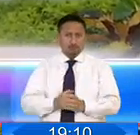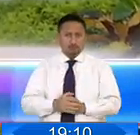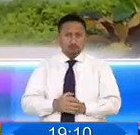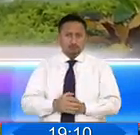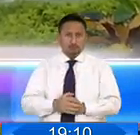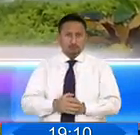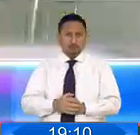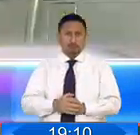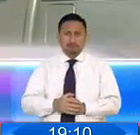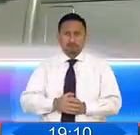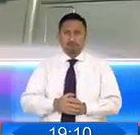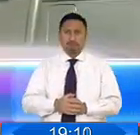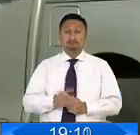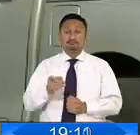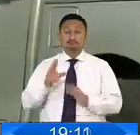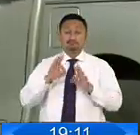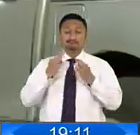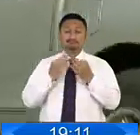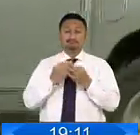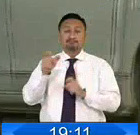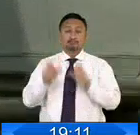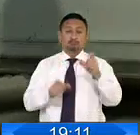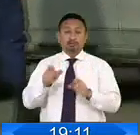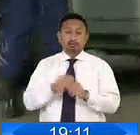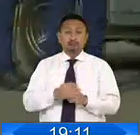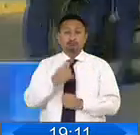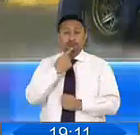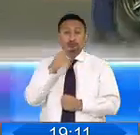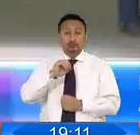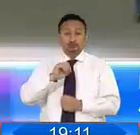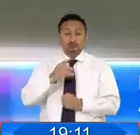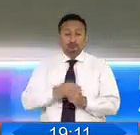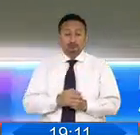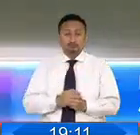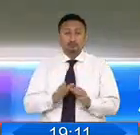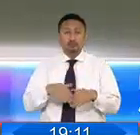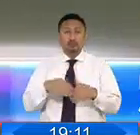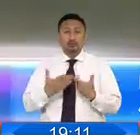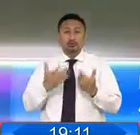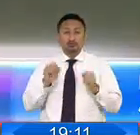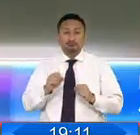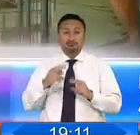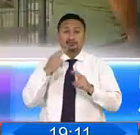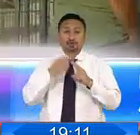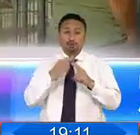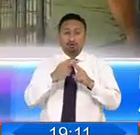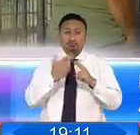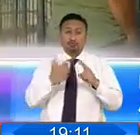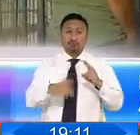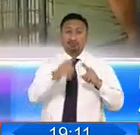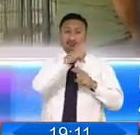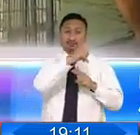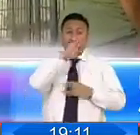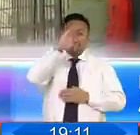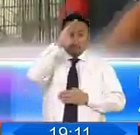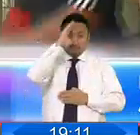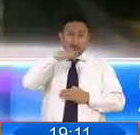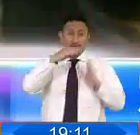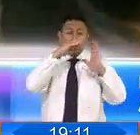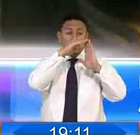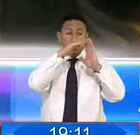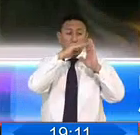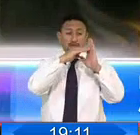que no han sucedido. Los familiares de los fallecidos confirmaban la noticia a través de un listado de nombres que en la garita de la morgue